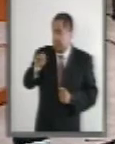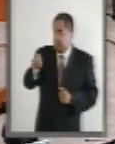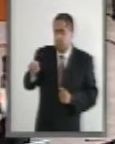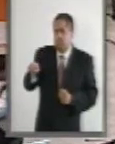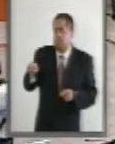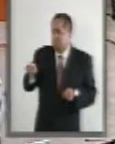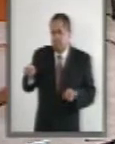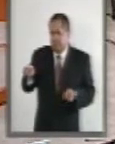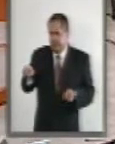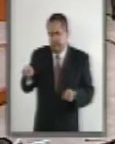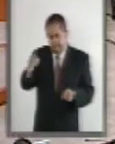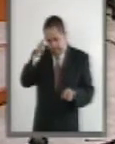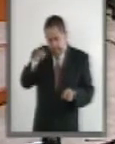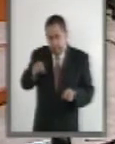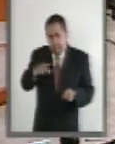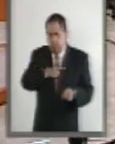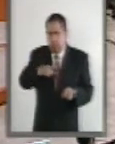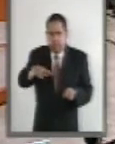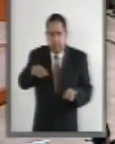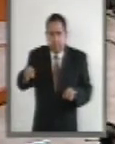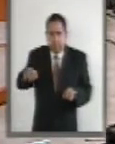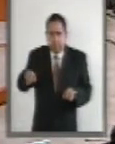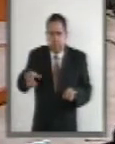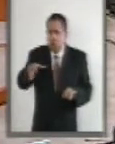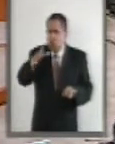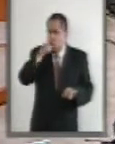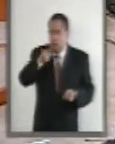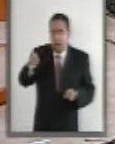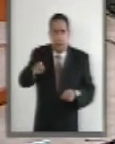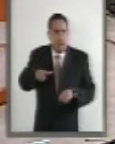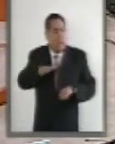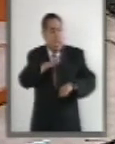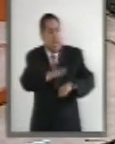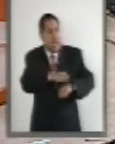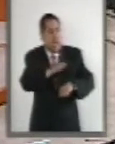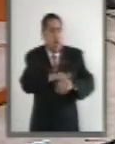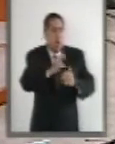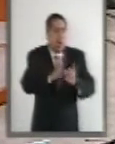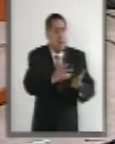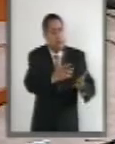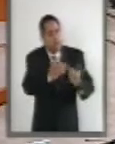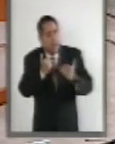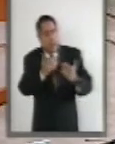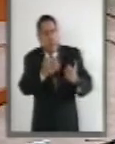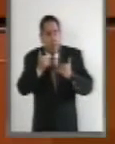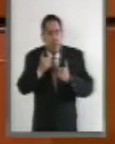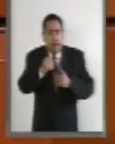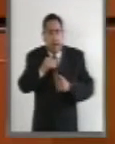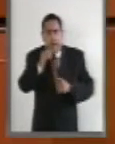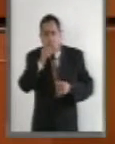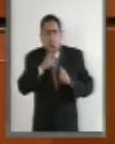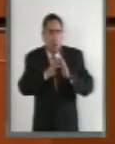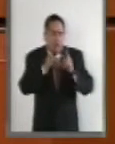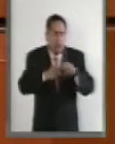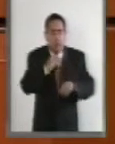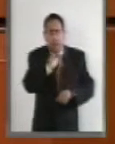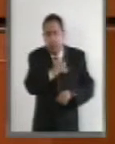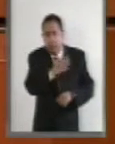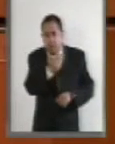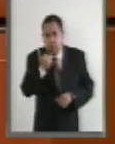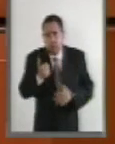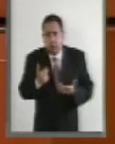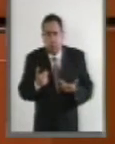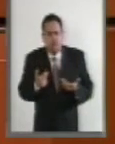debe ni puede ser un llamado a misa más, una nueva exhortación que se